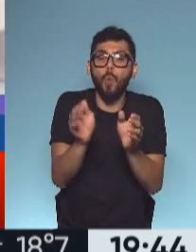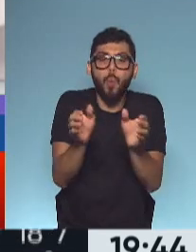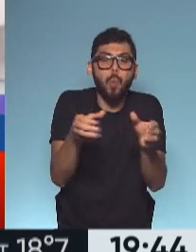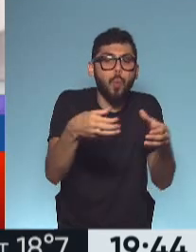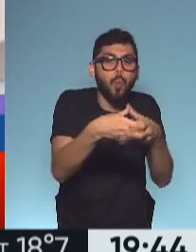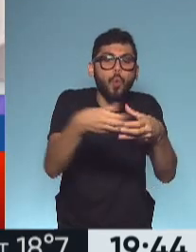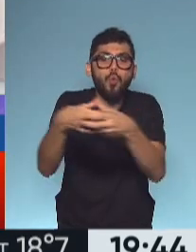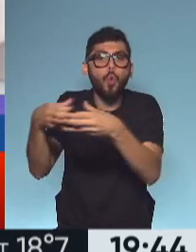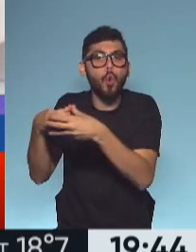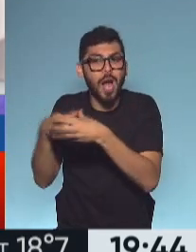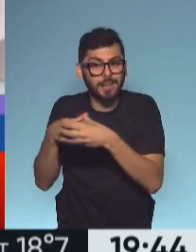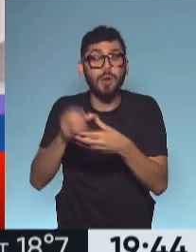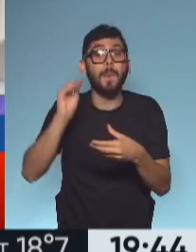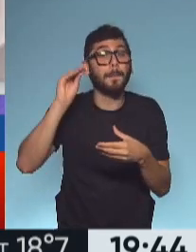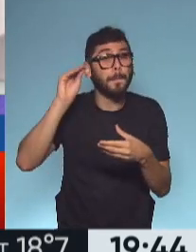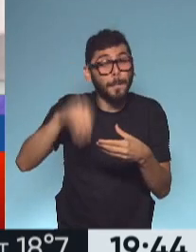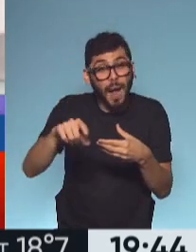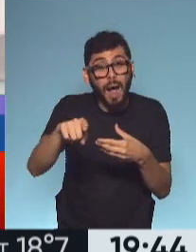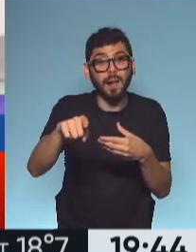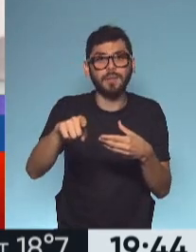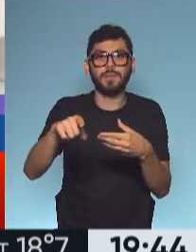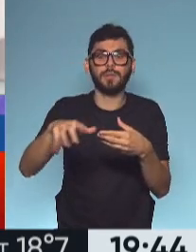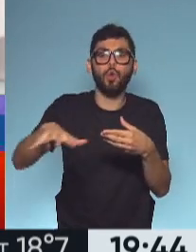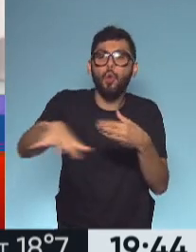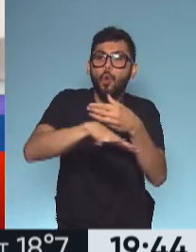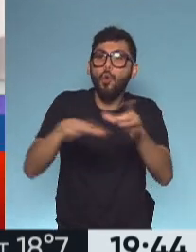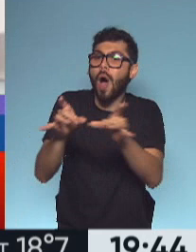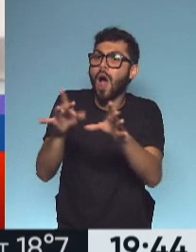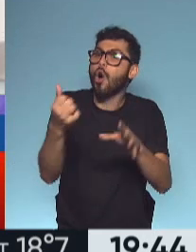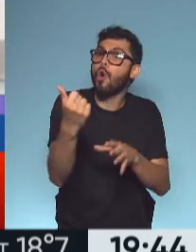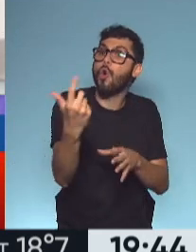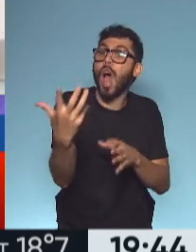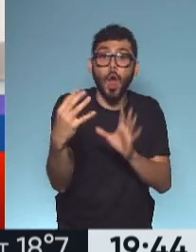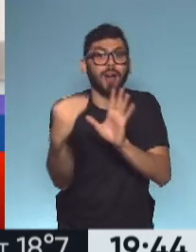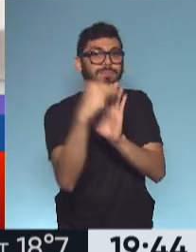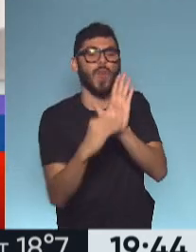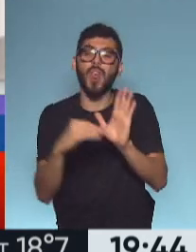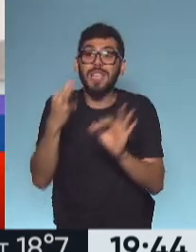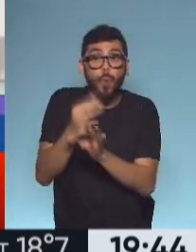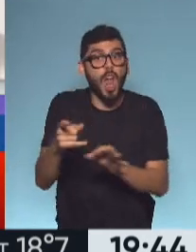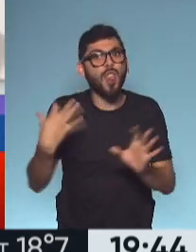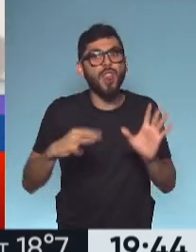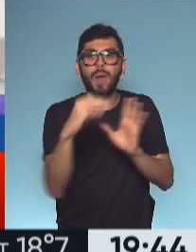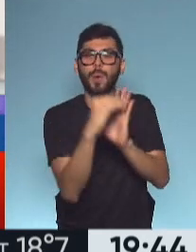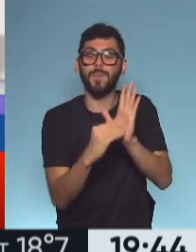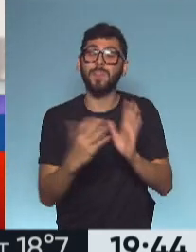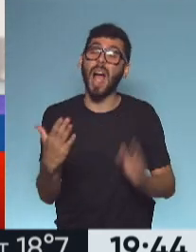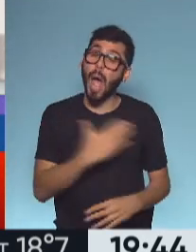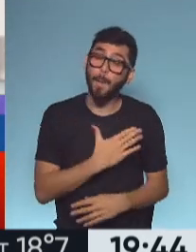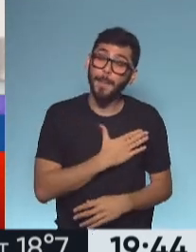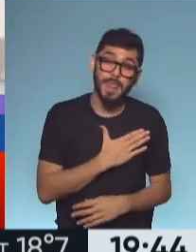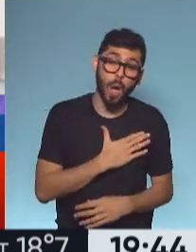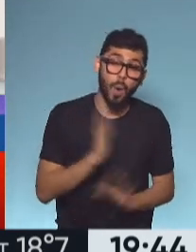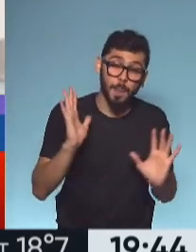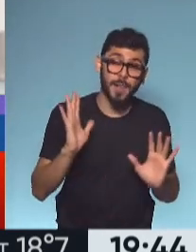burbujas y el seguimiento epidemiológico con las áreas sanitarias de cada una de las provincias. Lamentablemente, la única jurisdicción en todo